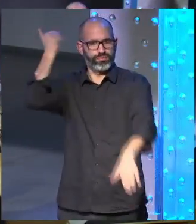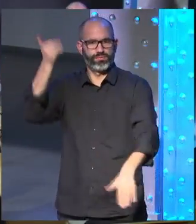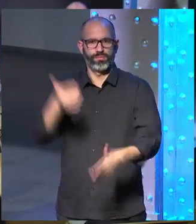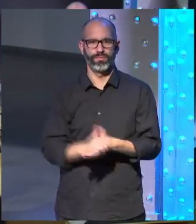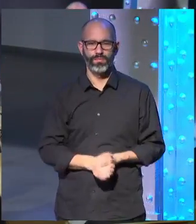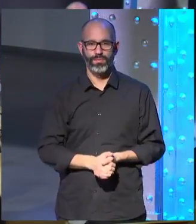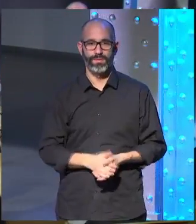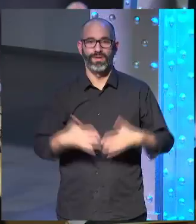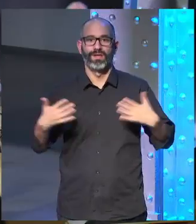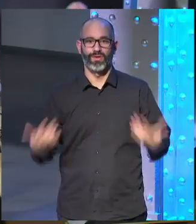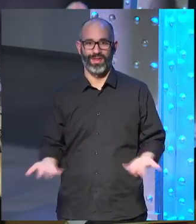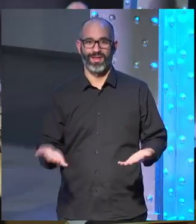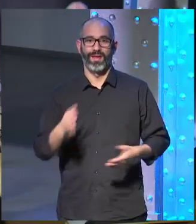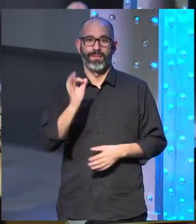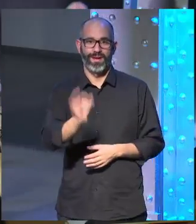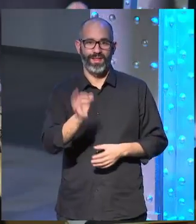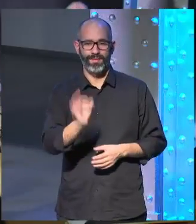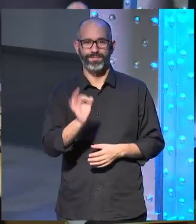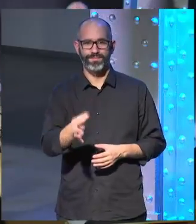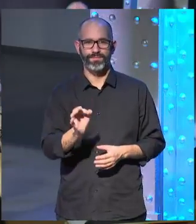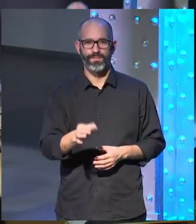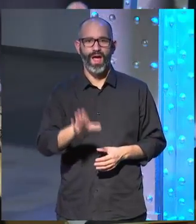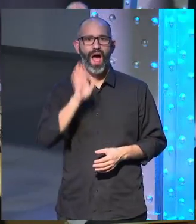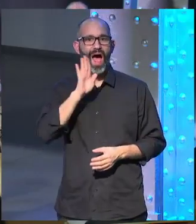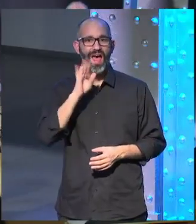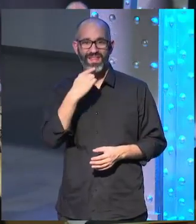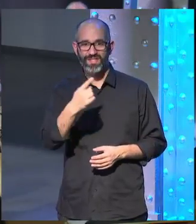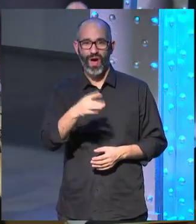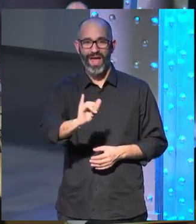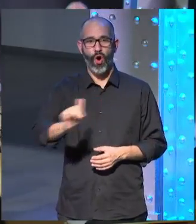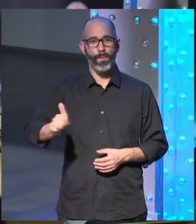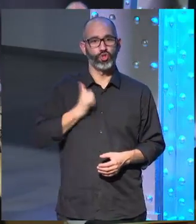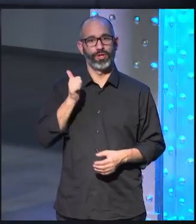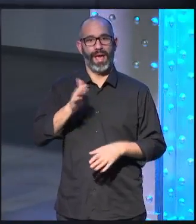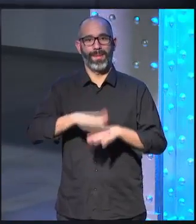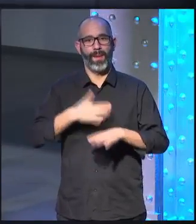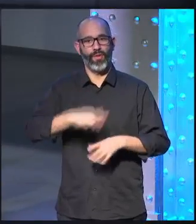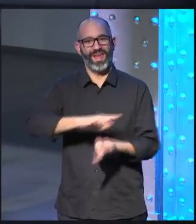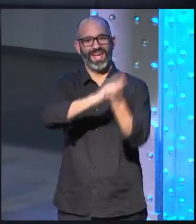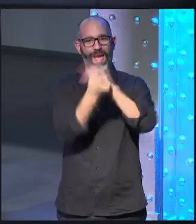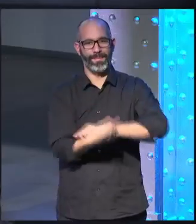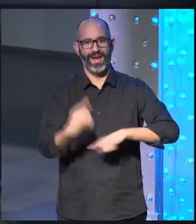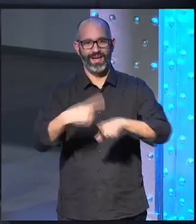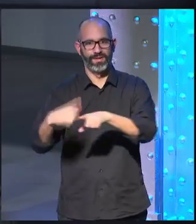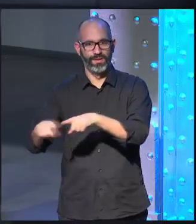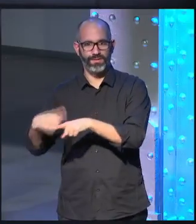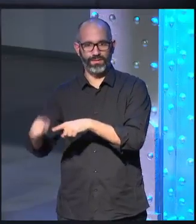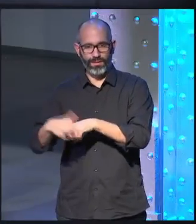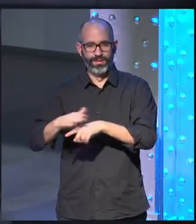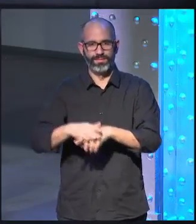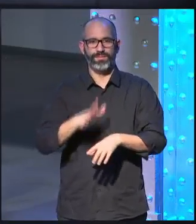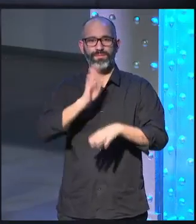Claro, tenemos, como decía, tenemos una oportunidad de querer cambiar las cosas y querer hacer